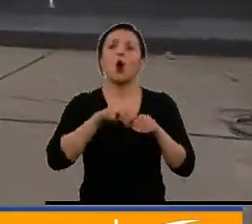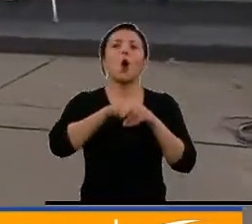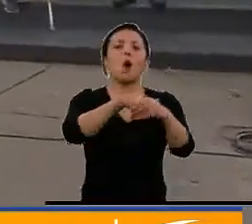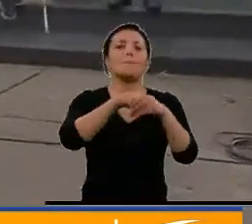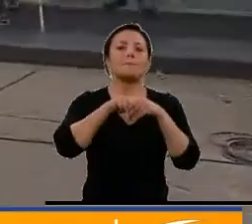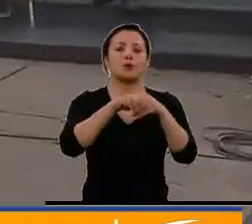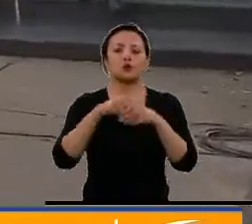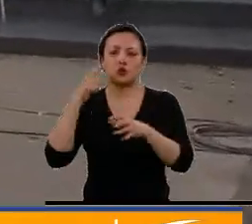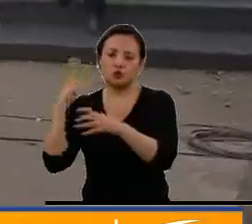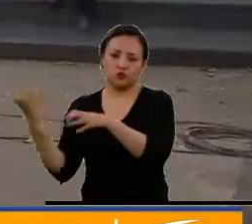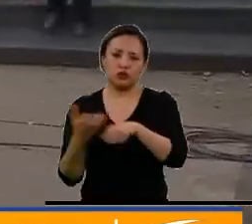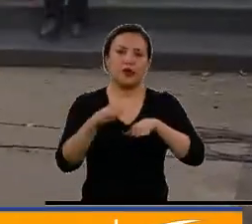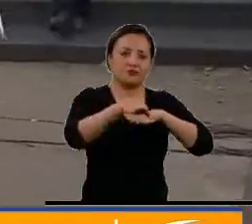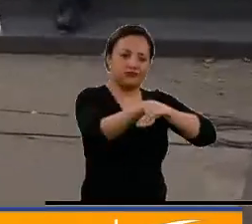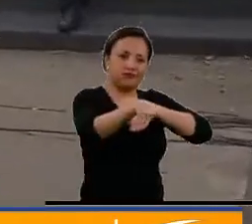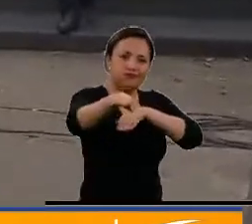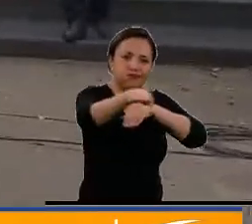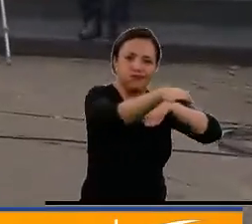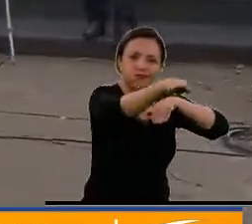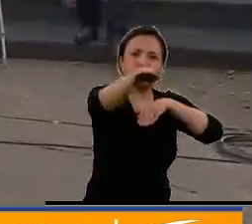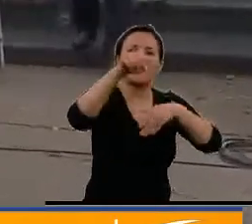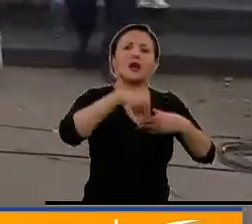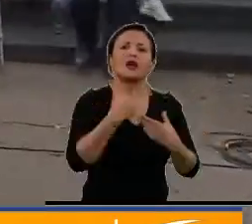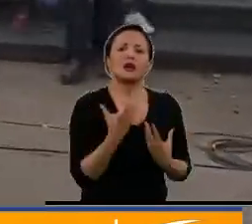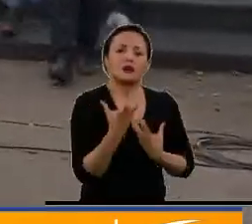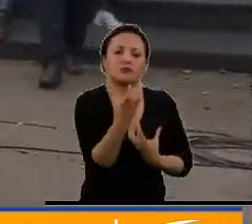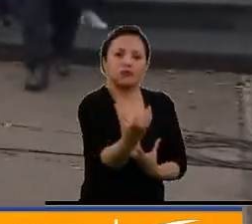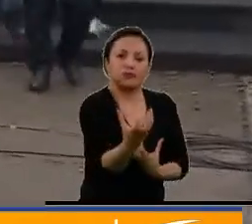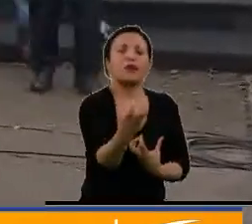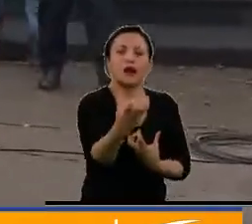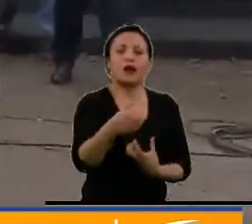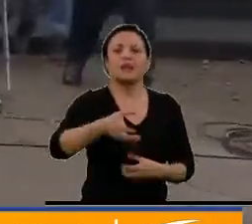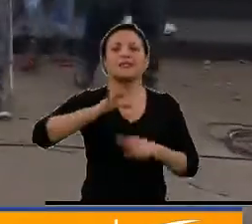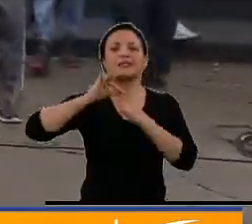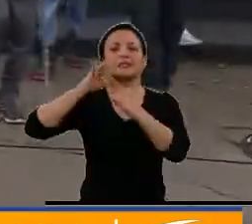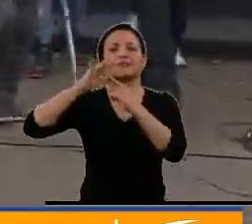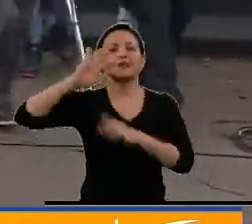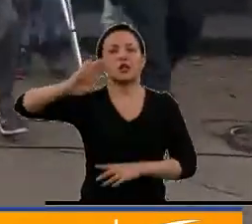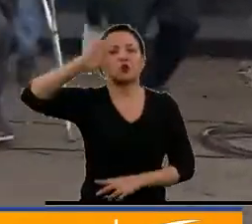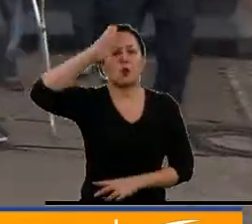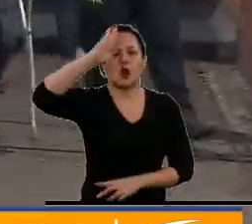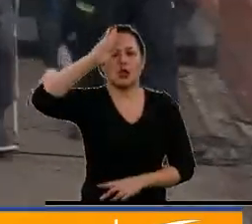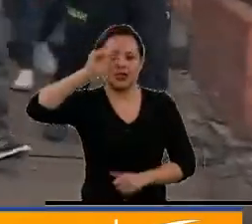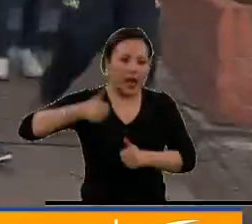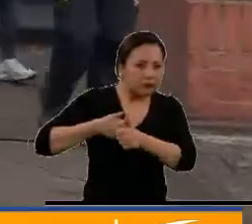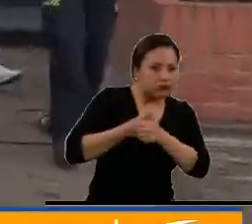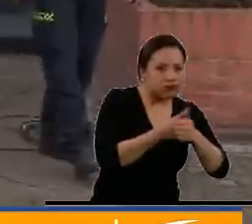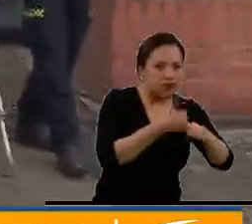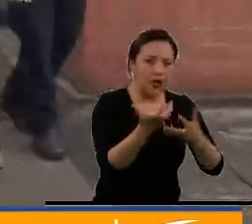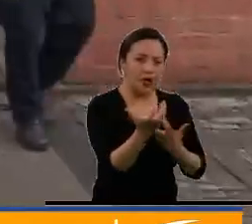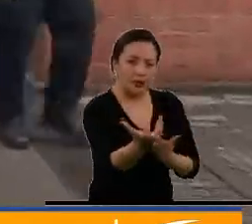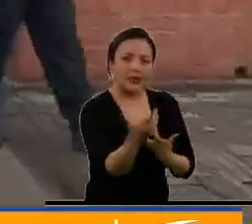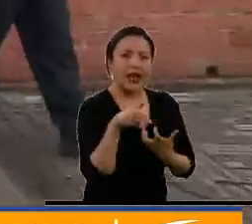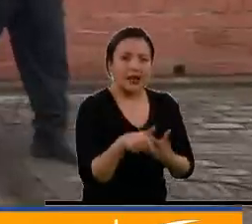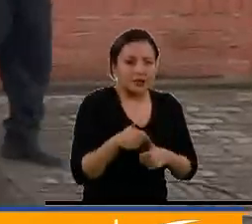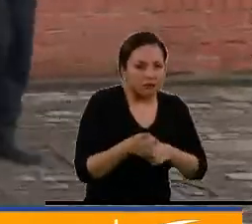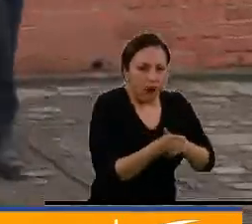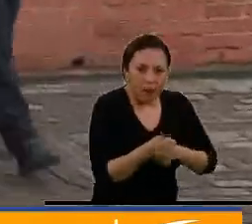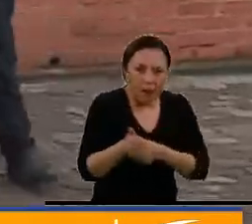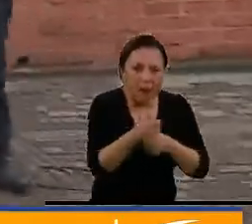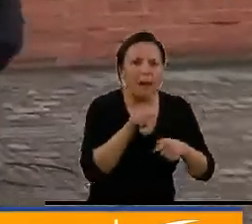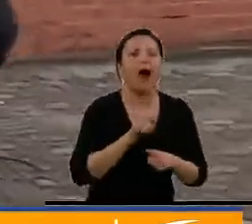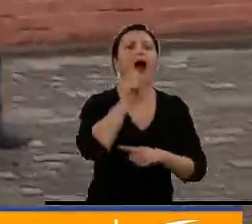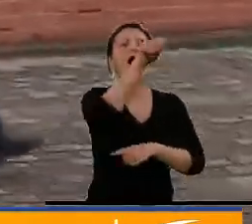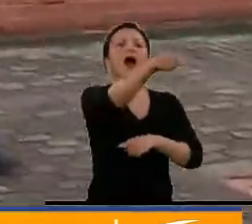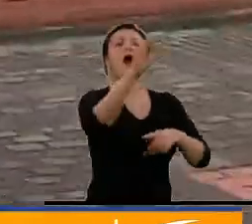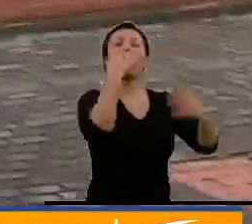una caravana también con personal de grupos especiales de la policía los acompañará a la cárcel de La Modelo, donde